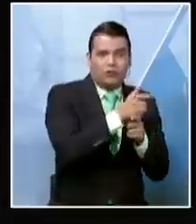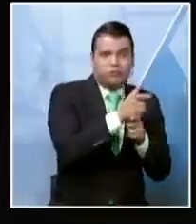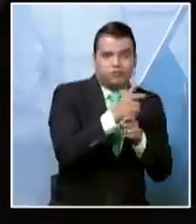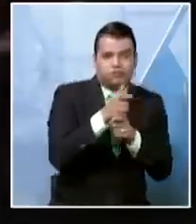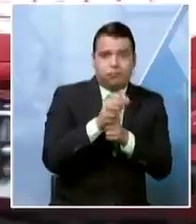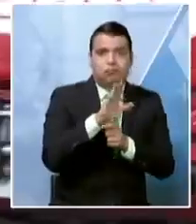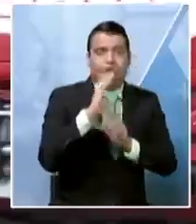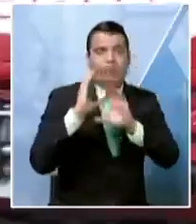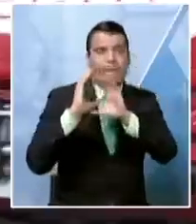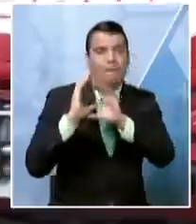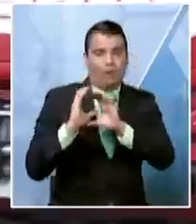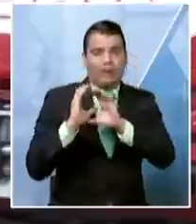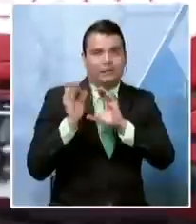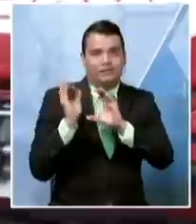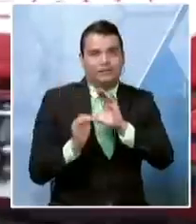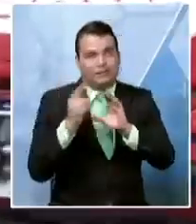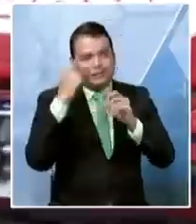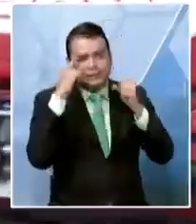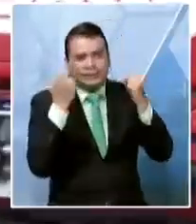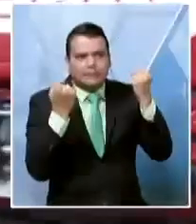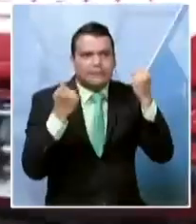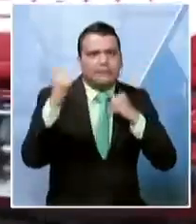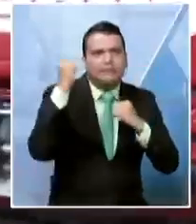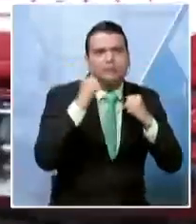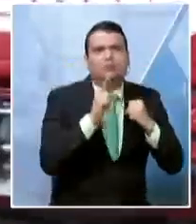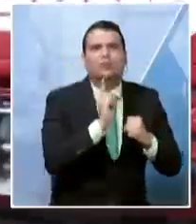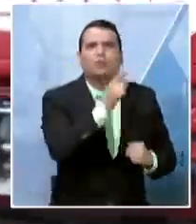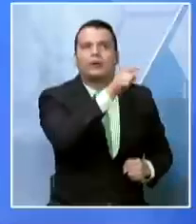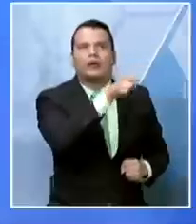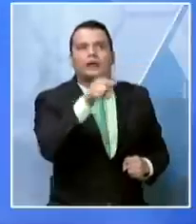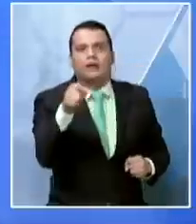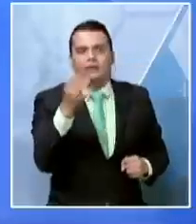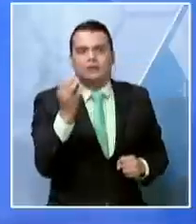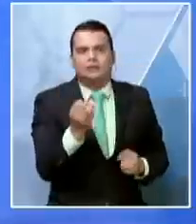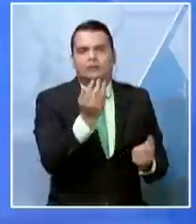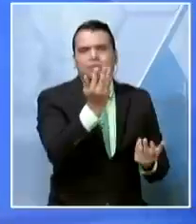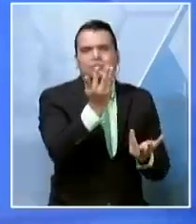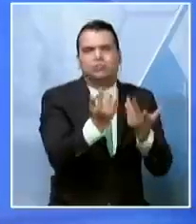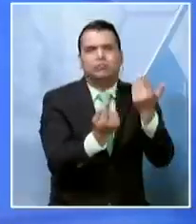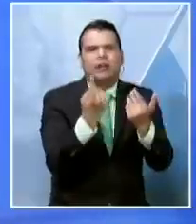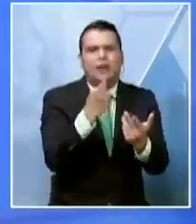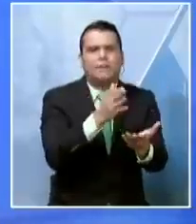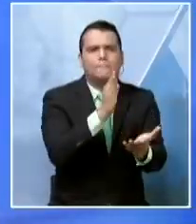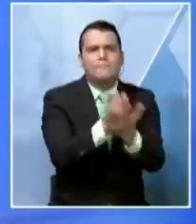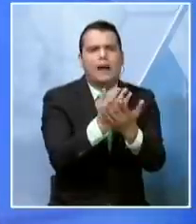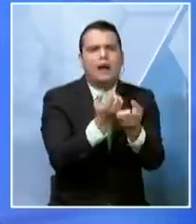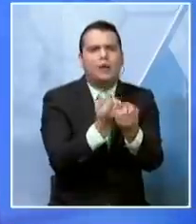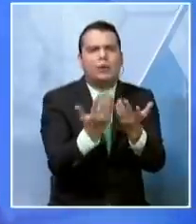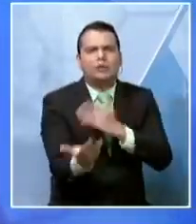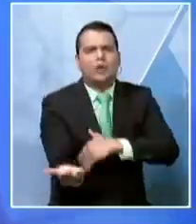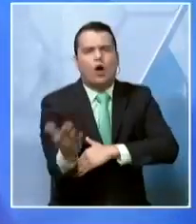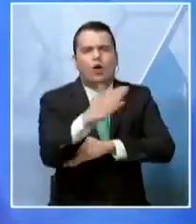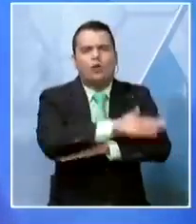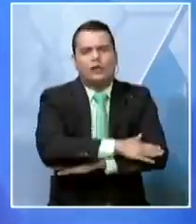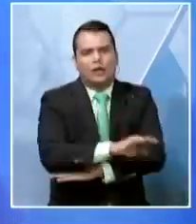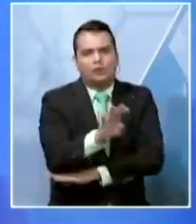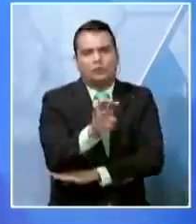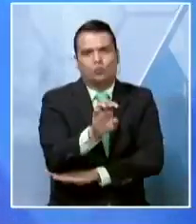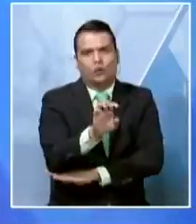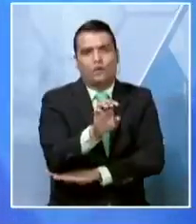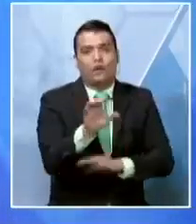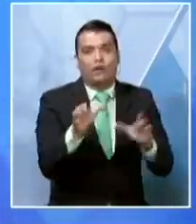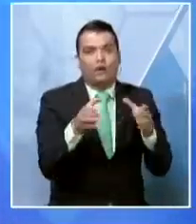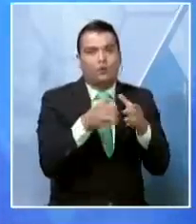de Popayán por el inicio de la temporada de incendios. Tan solo ayer fueron reportados 9 eventos que debieron ser atendidos por